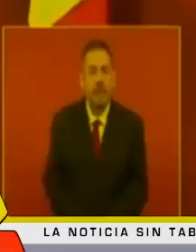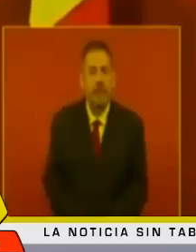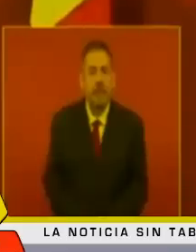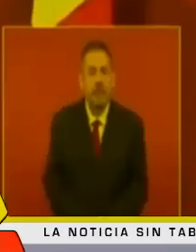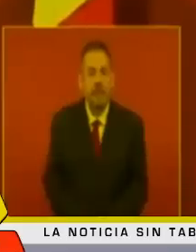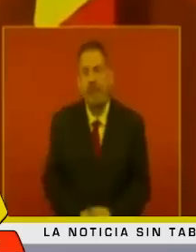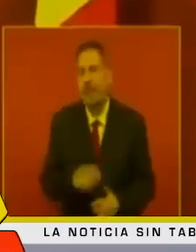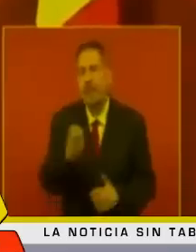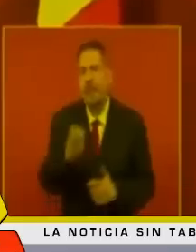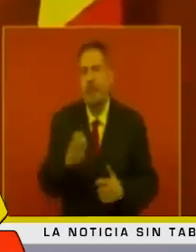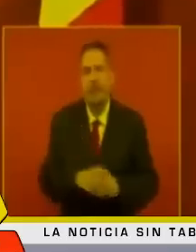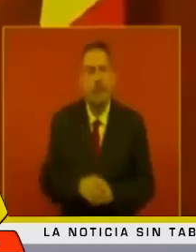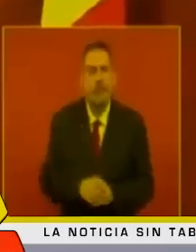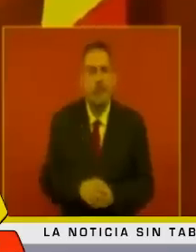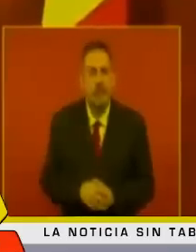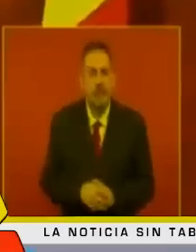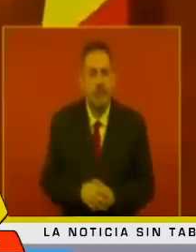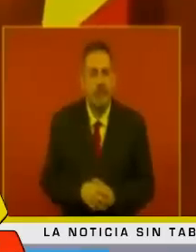Porque eso no es